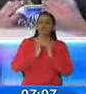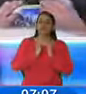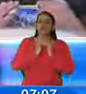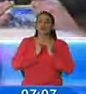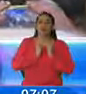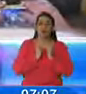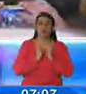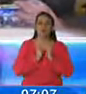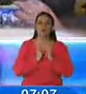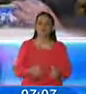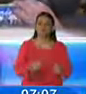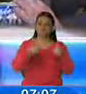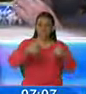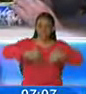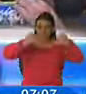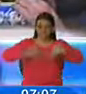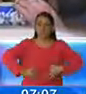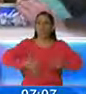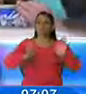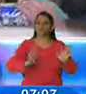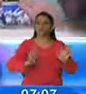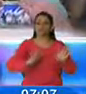justicia,